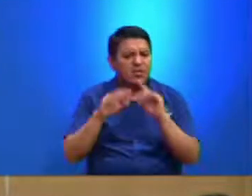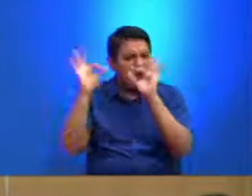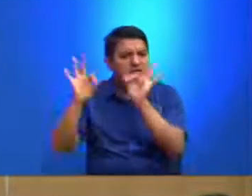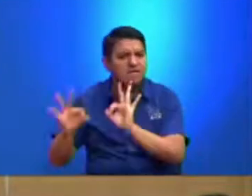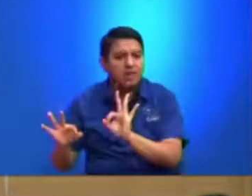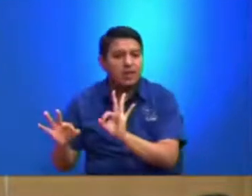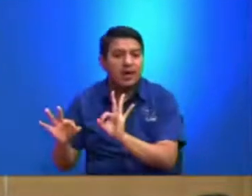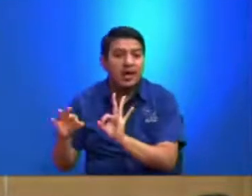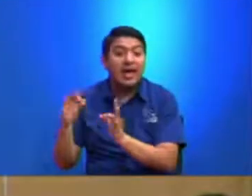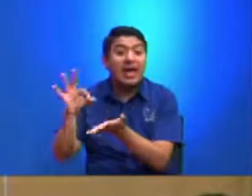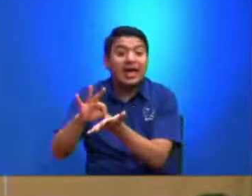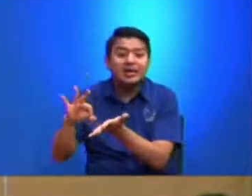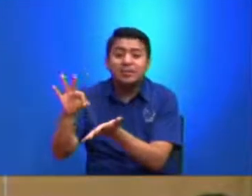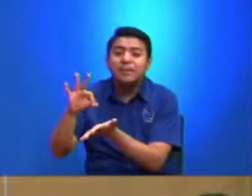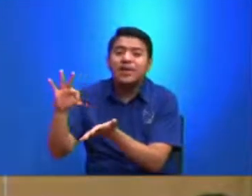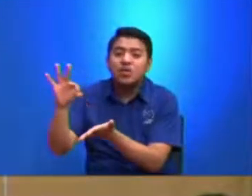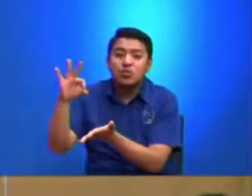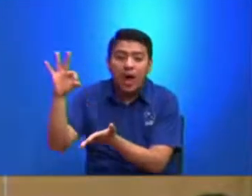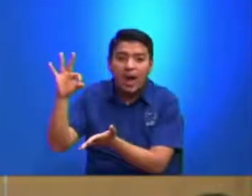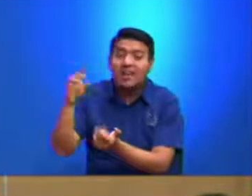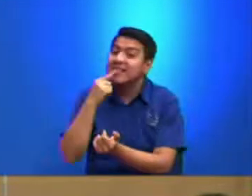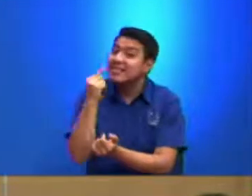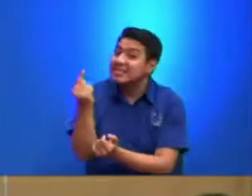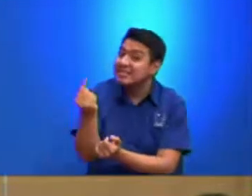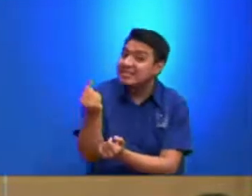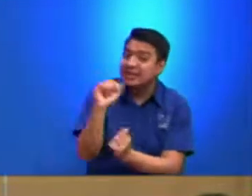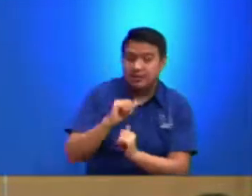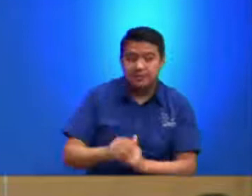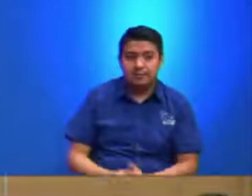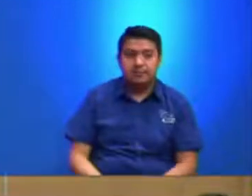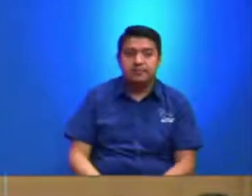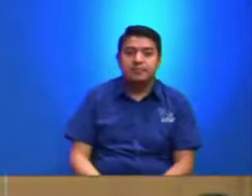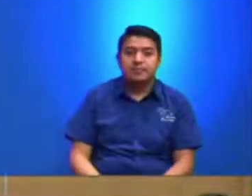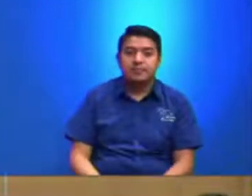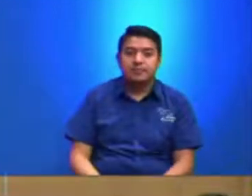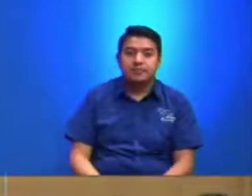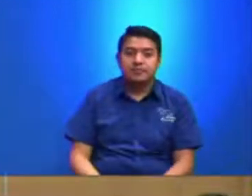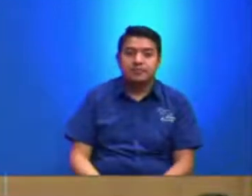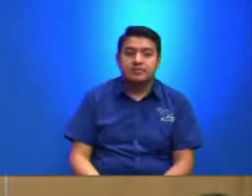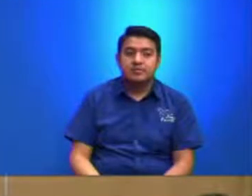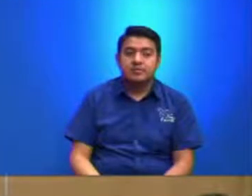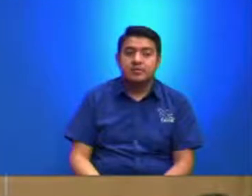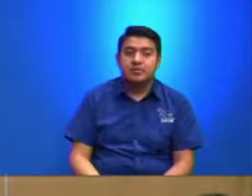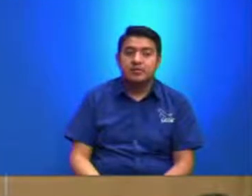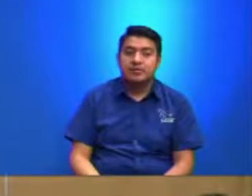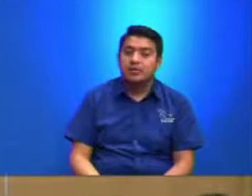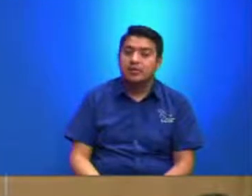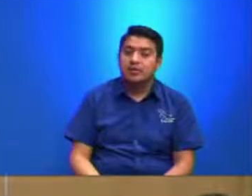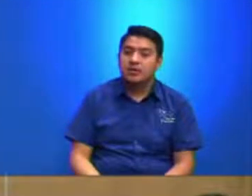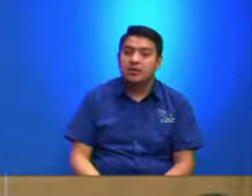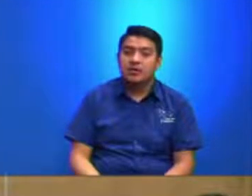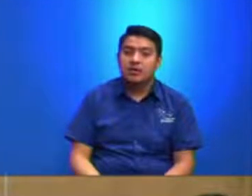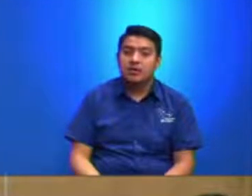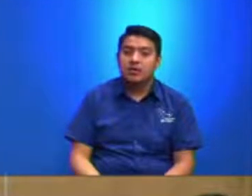3, me parece, cuando están hablando de la iglesia de la Odisea, eso es lo que le dicen. Ven y consigue